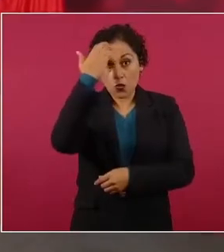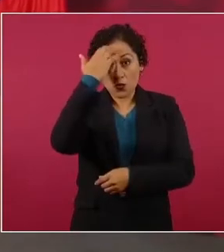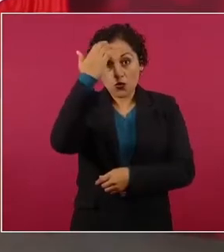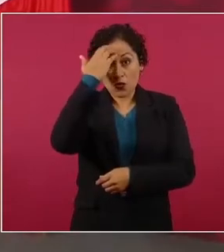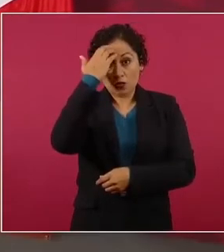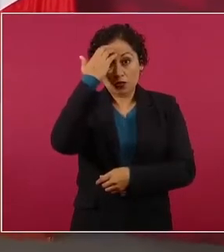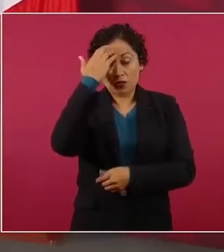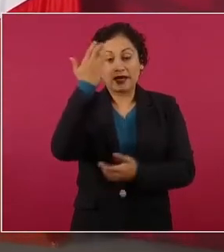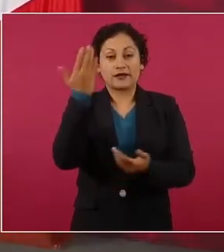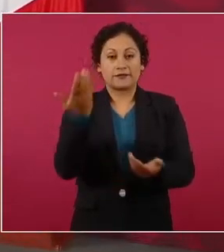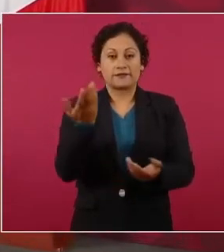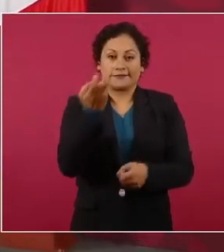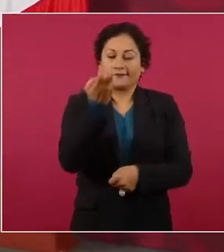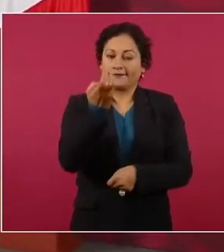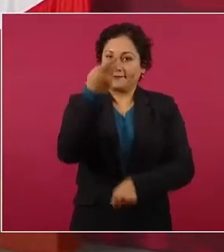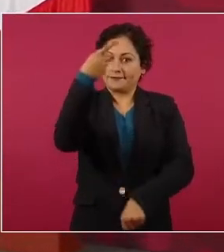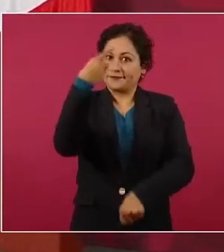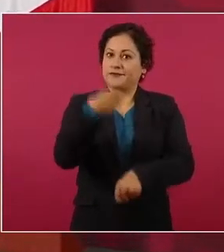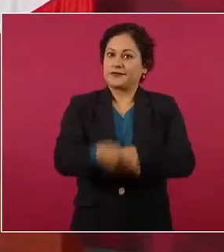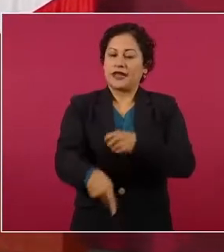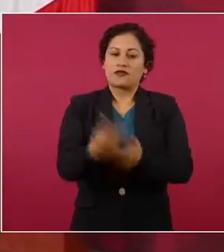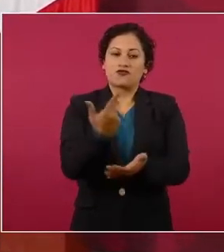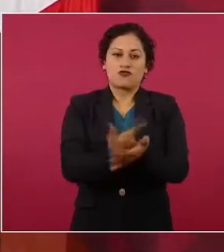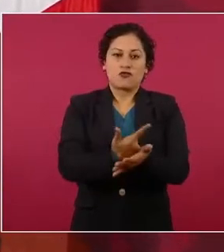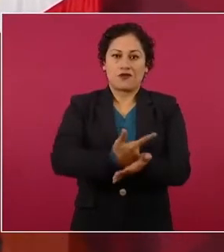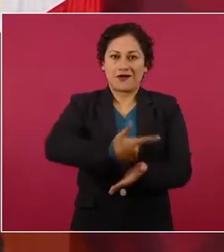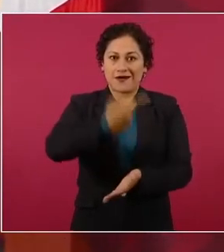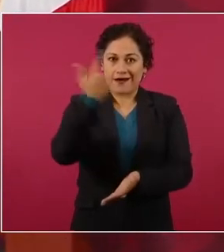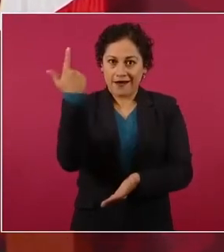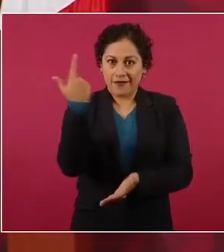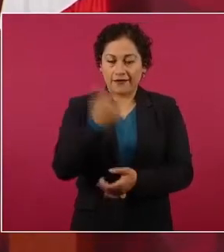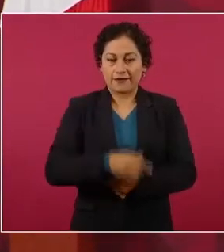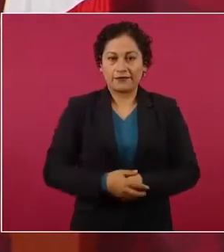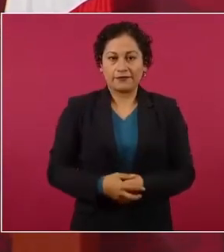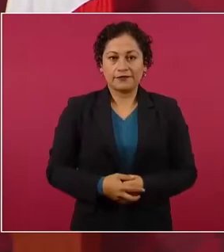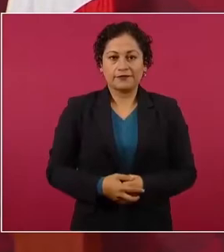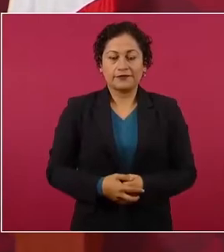el tremendo daño que causan los vapeadores,